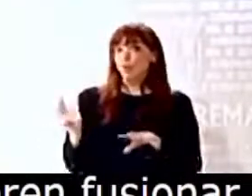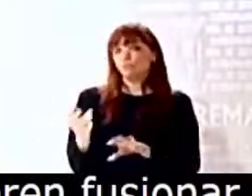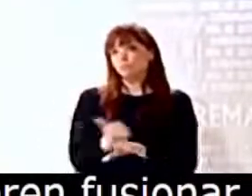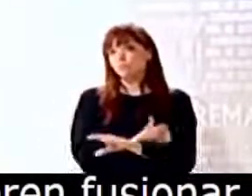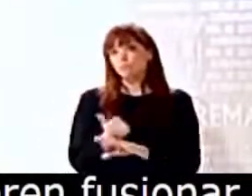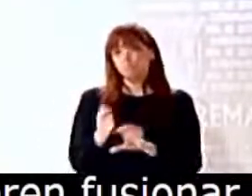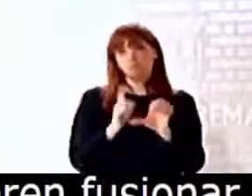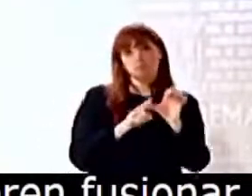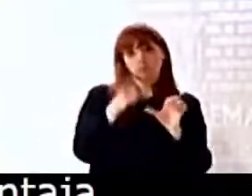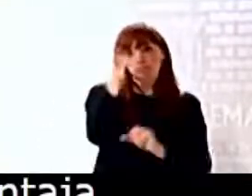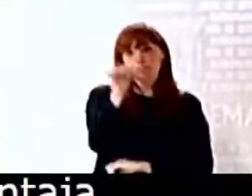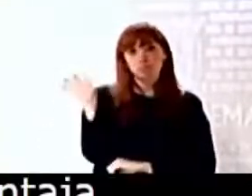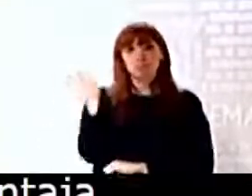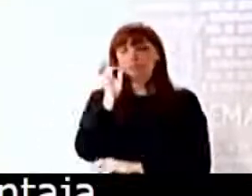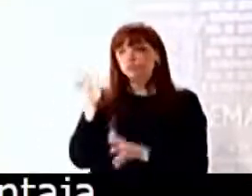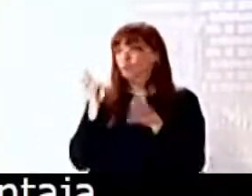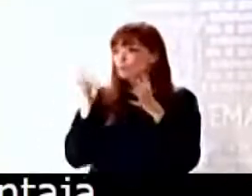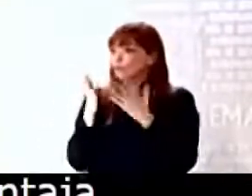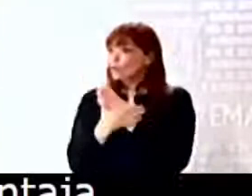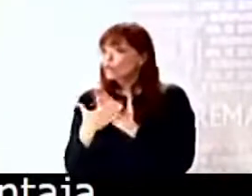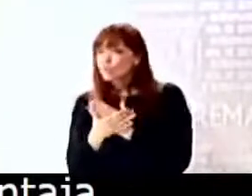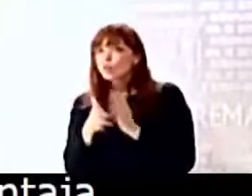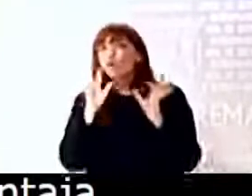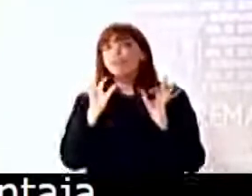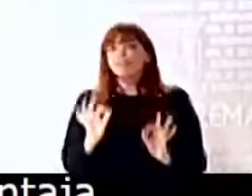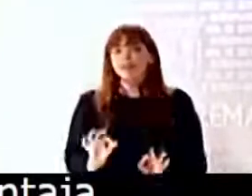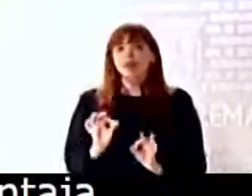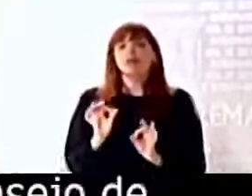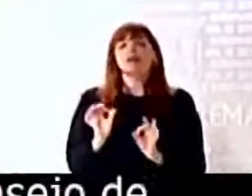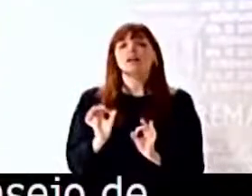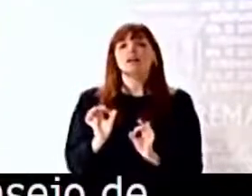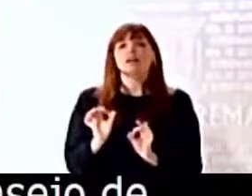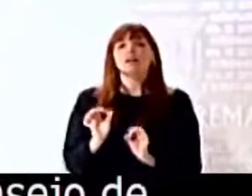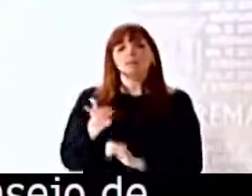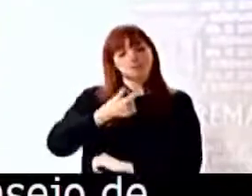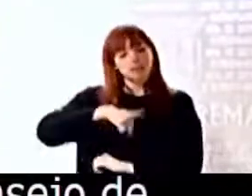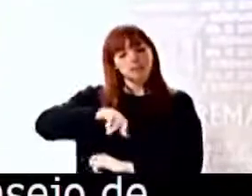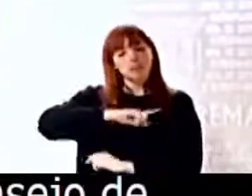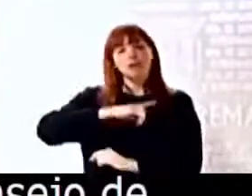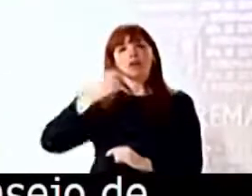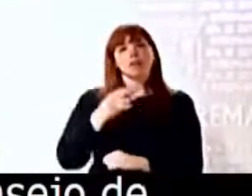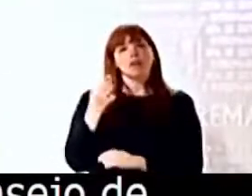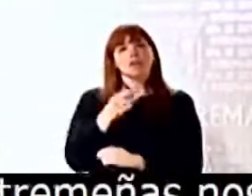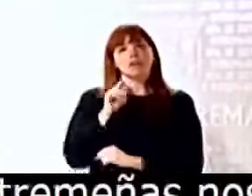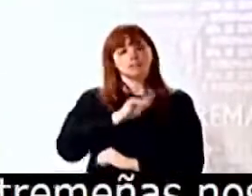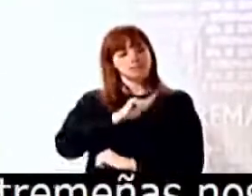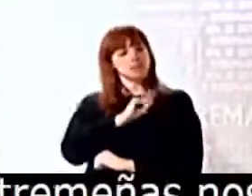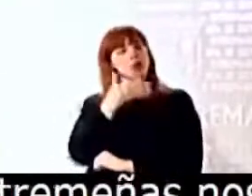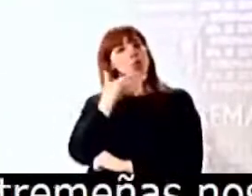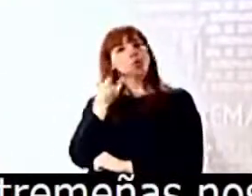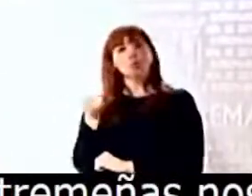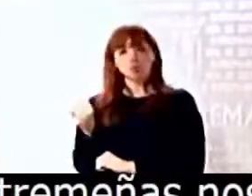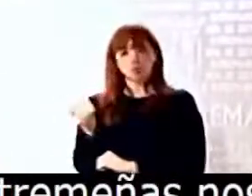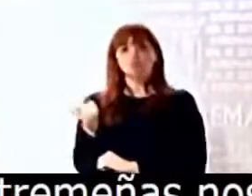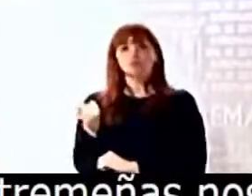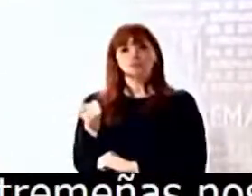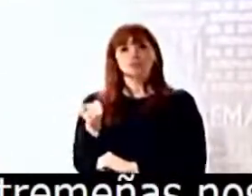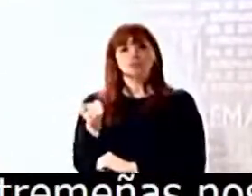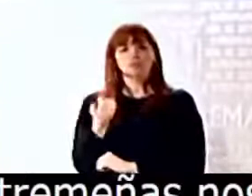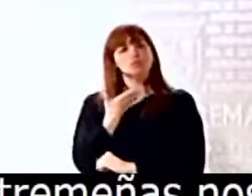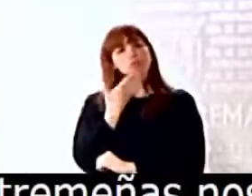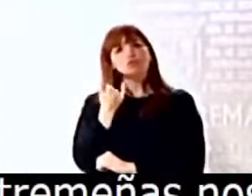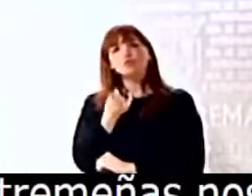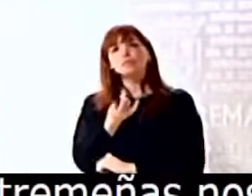extremeñas y el Consejo de Gobierno cree que los extremeños y las extremeñas nos deberíamos sentir orgullosos del